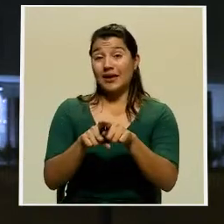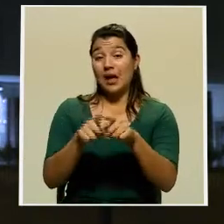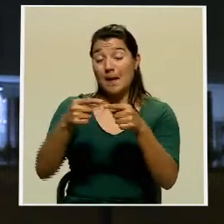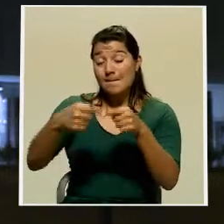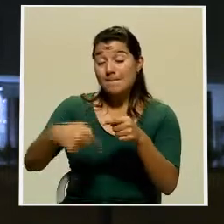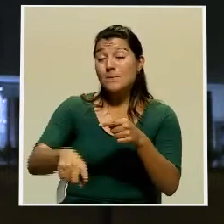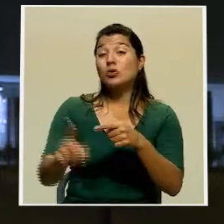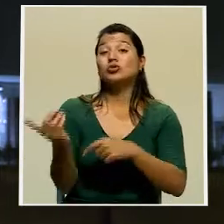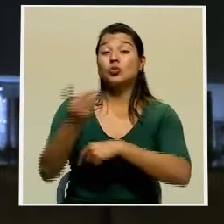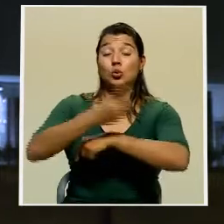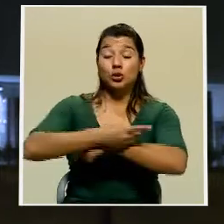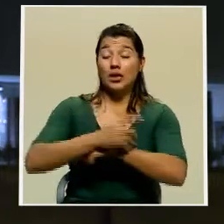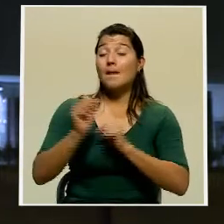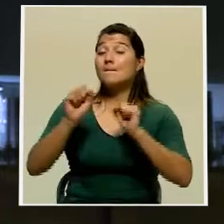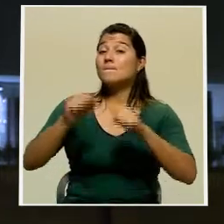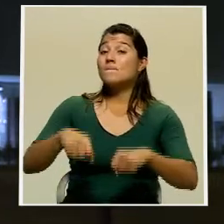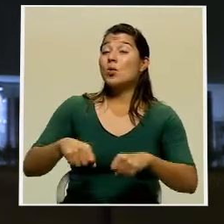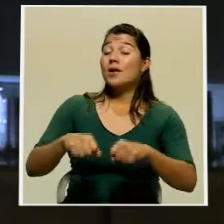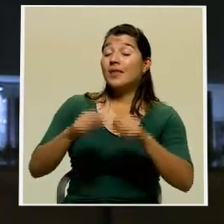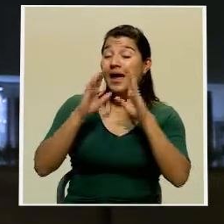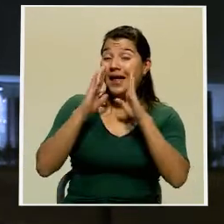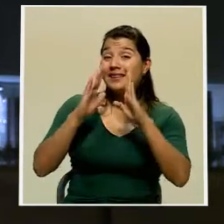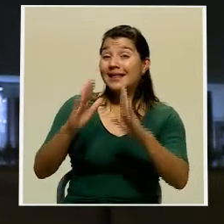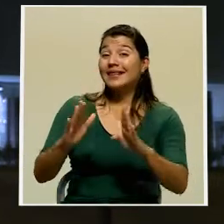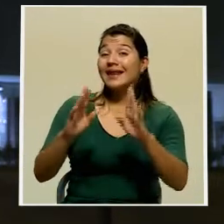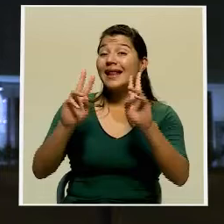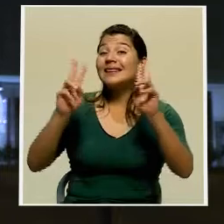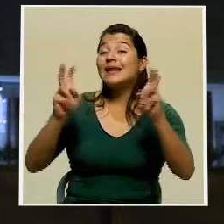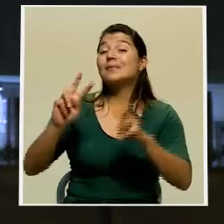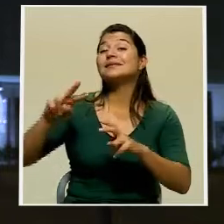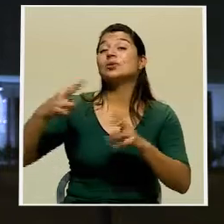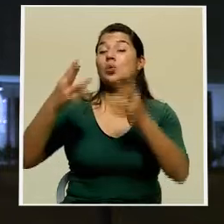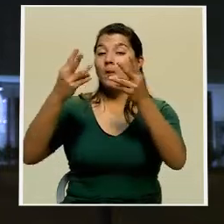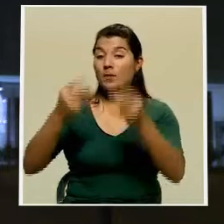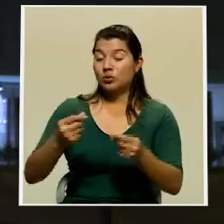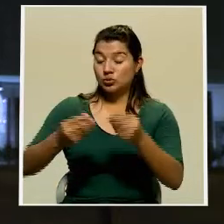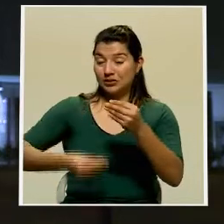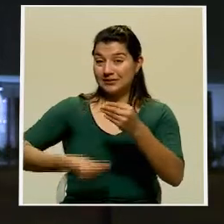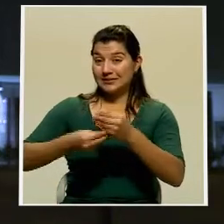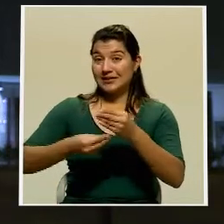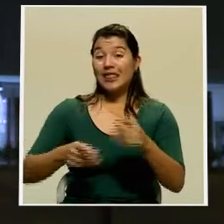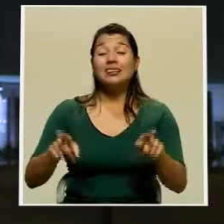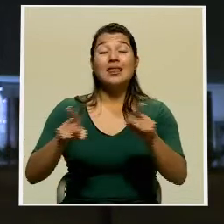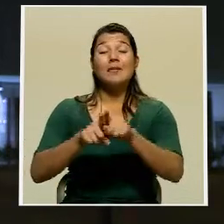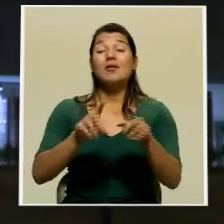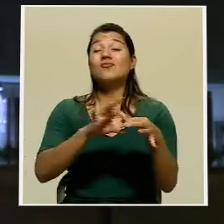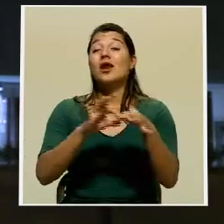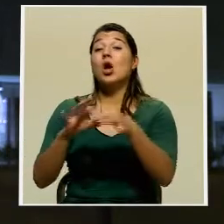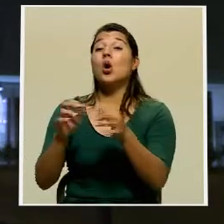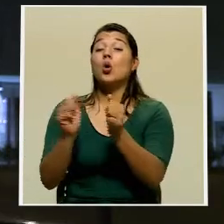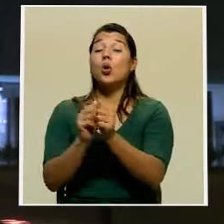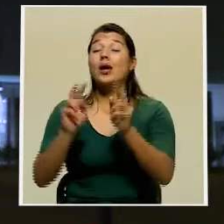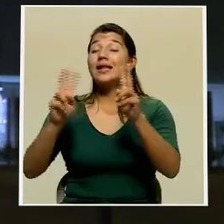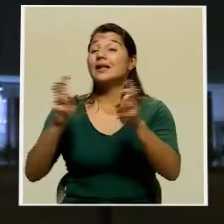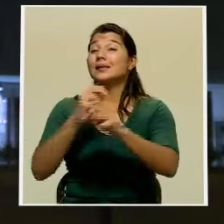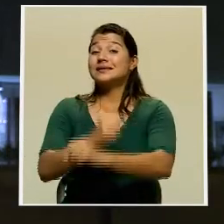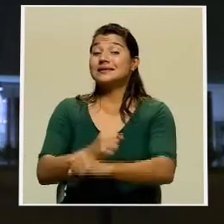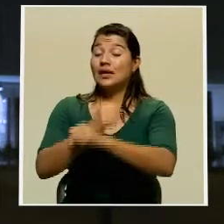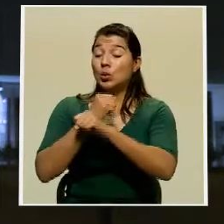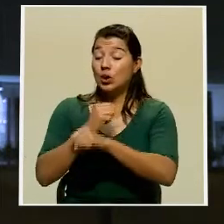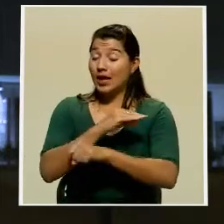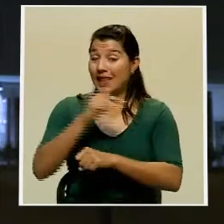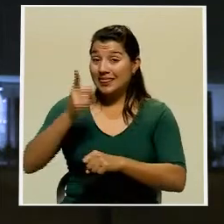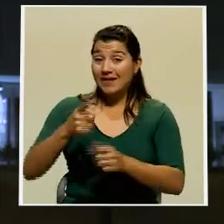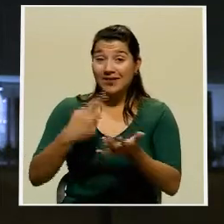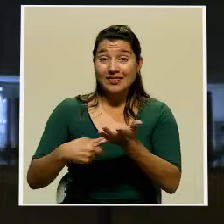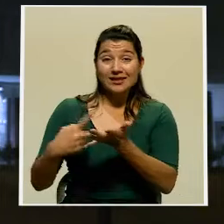próximos días tratándose lo que será el segundo presupuesto extraordinario, también relacionado al tema de seguridad y que se estará discutiendo